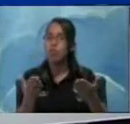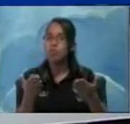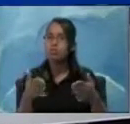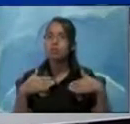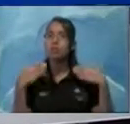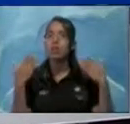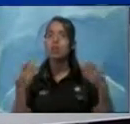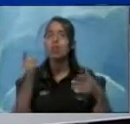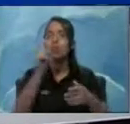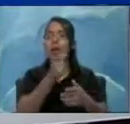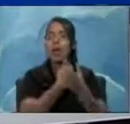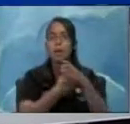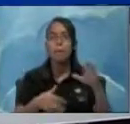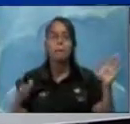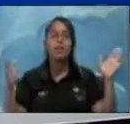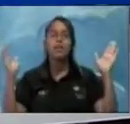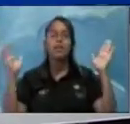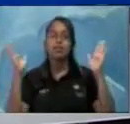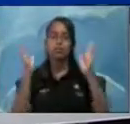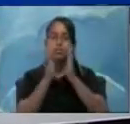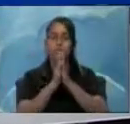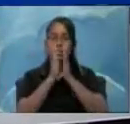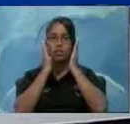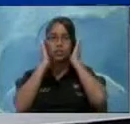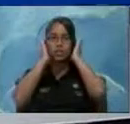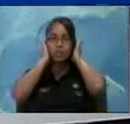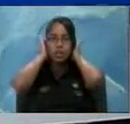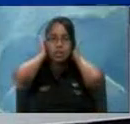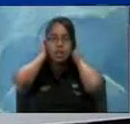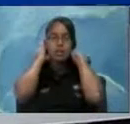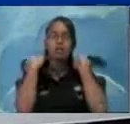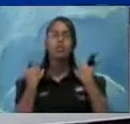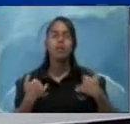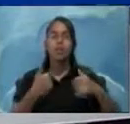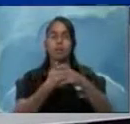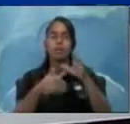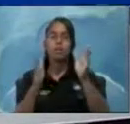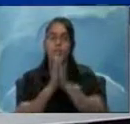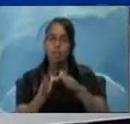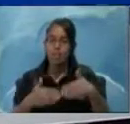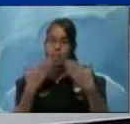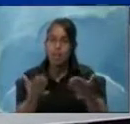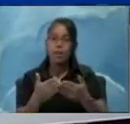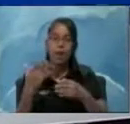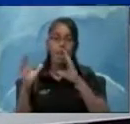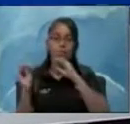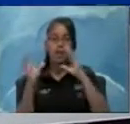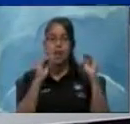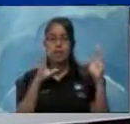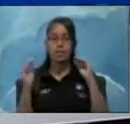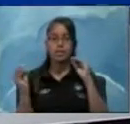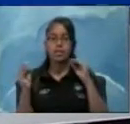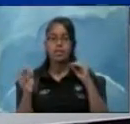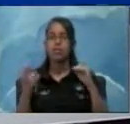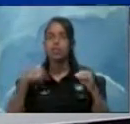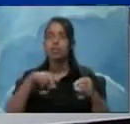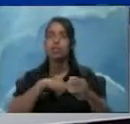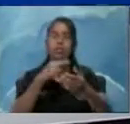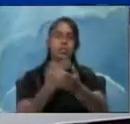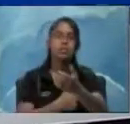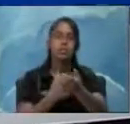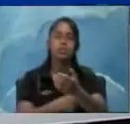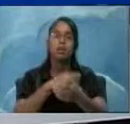qué el espíritu ha les daba que hablasen nuestro hermano